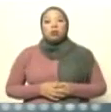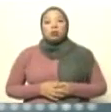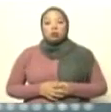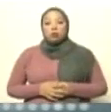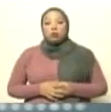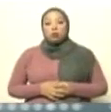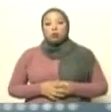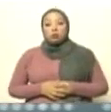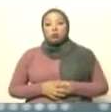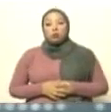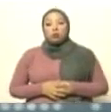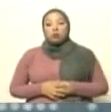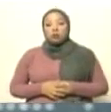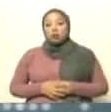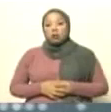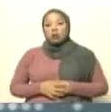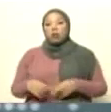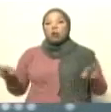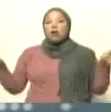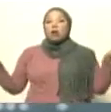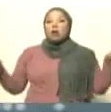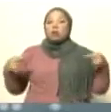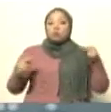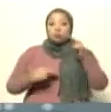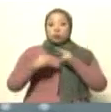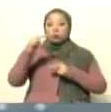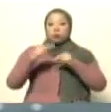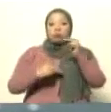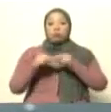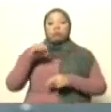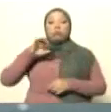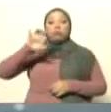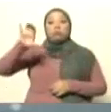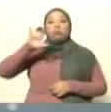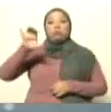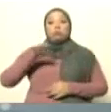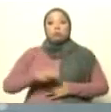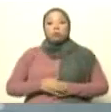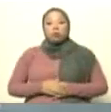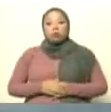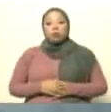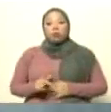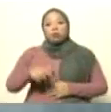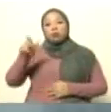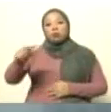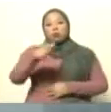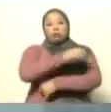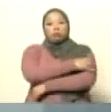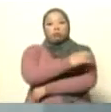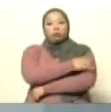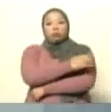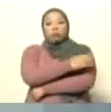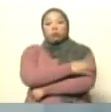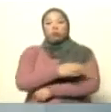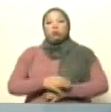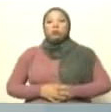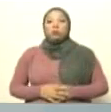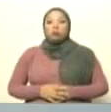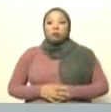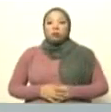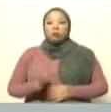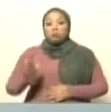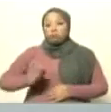para la reconstrucción de la paz en el país, alterada por esta gente de la derecha, que creyeron que